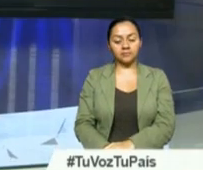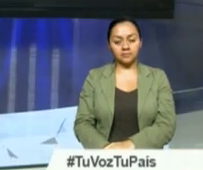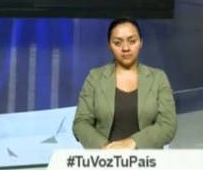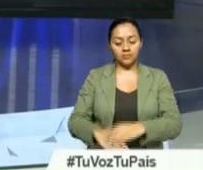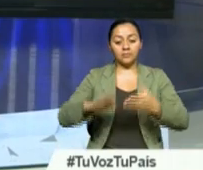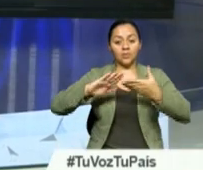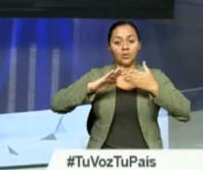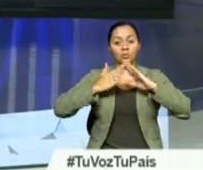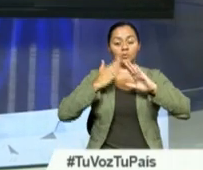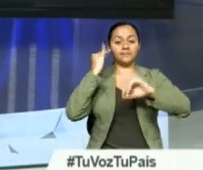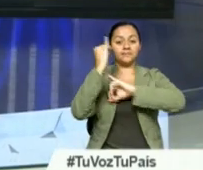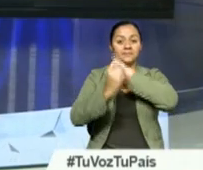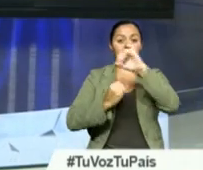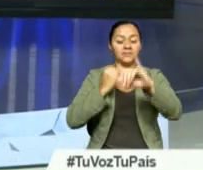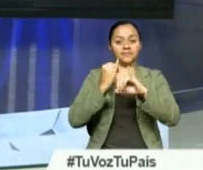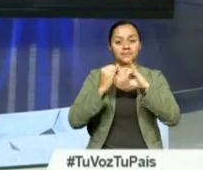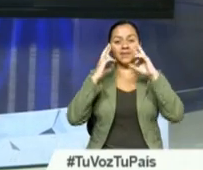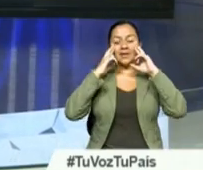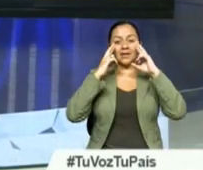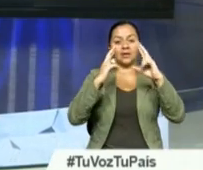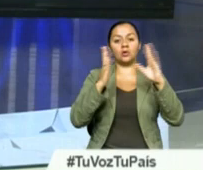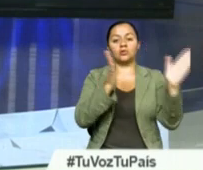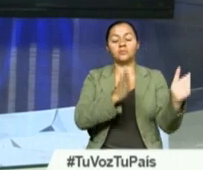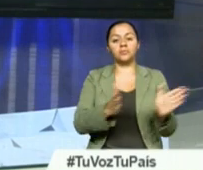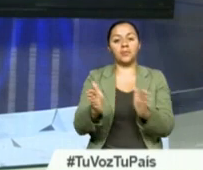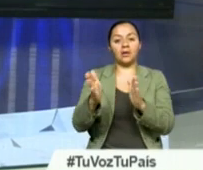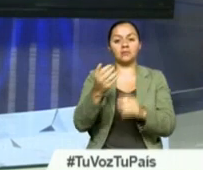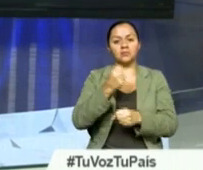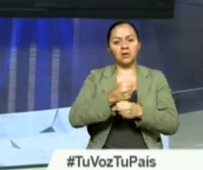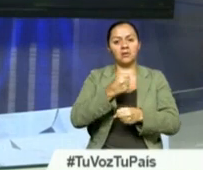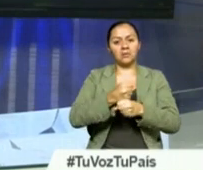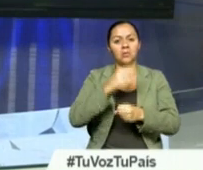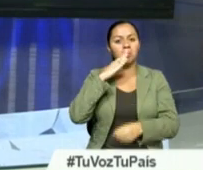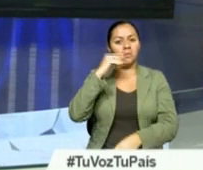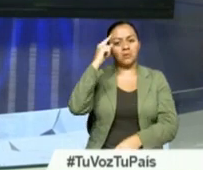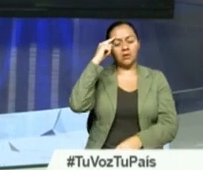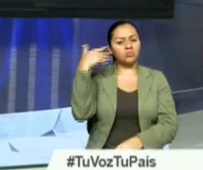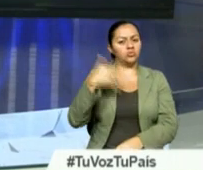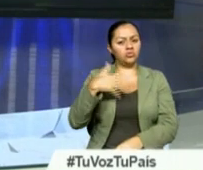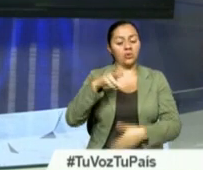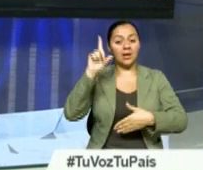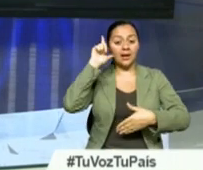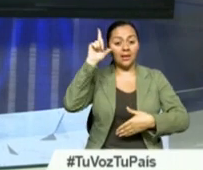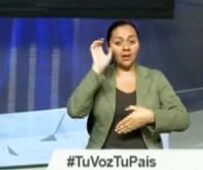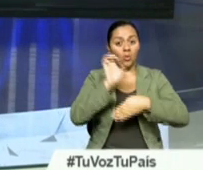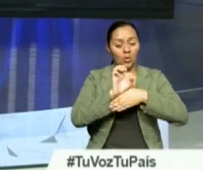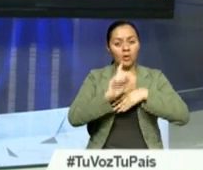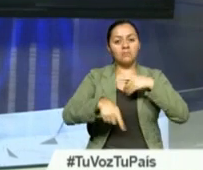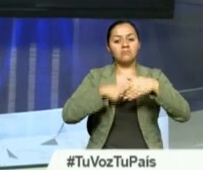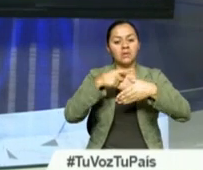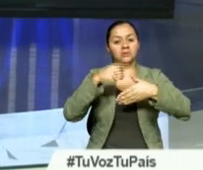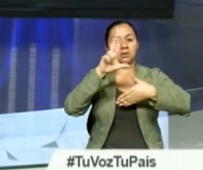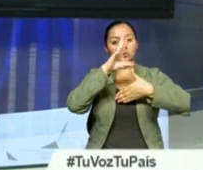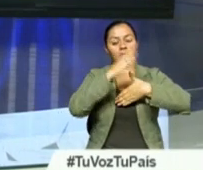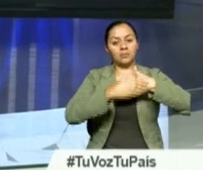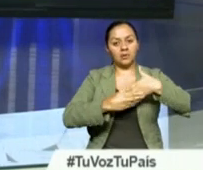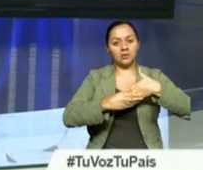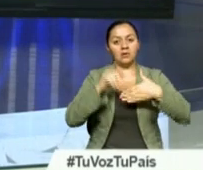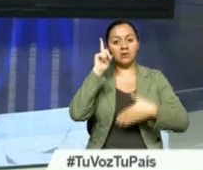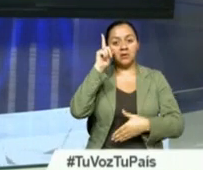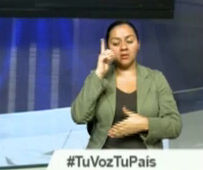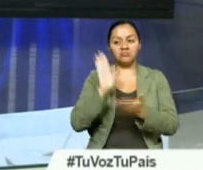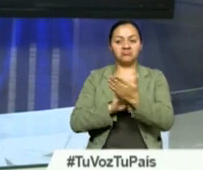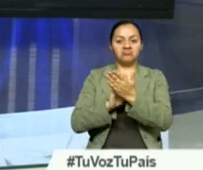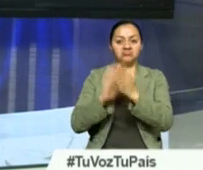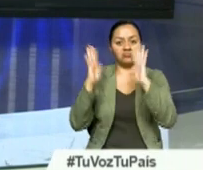comunidad internacional reconoce las acciones del presidente Rafael Correa como líder no solo de Ecuador, sino de la región. Danilo Medina, presidente